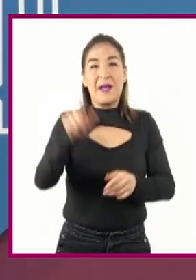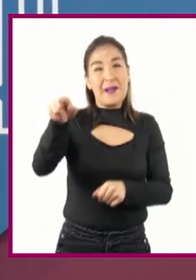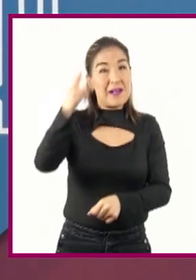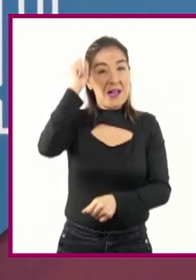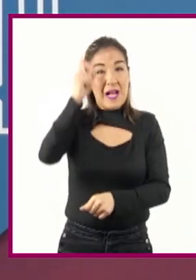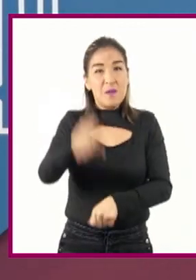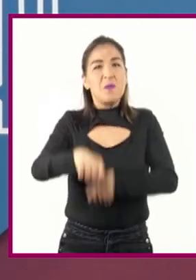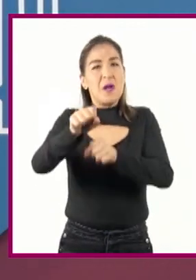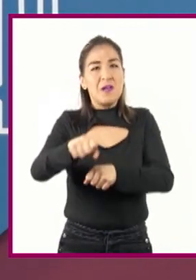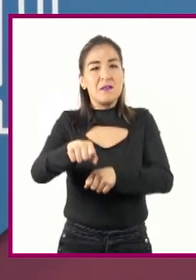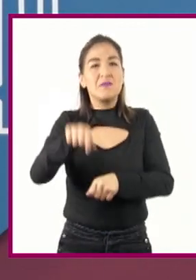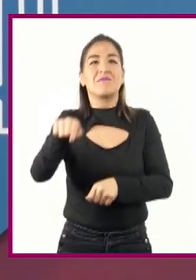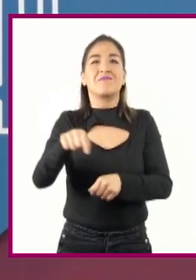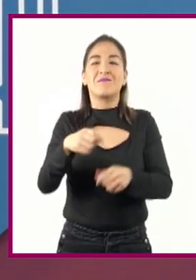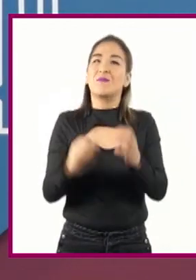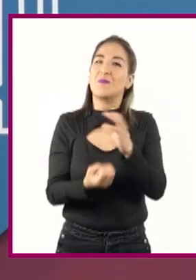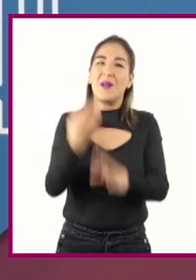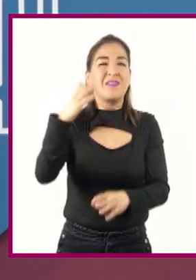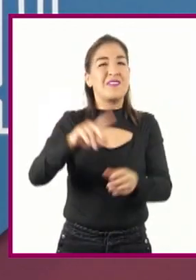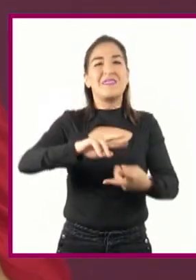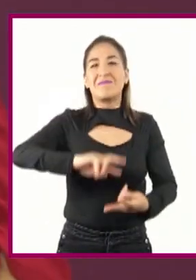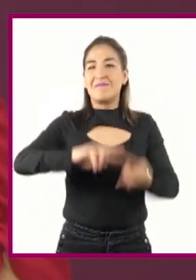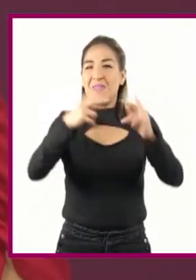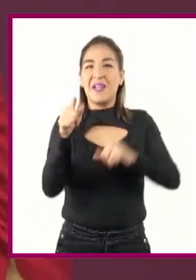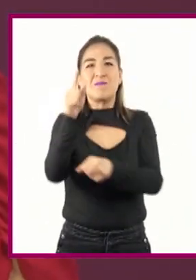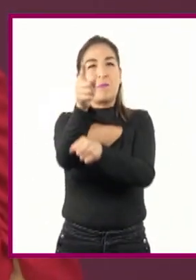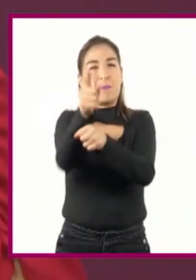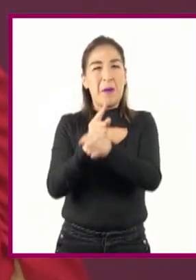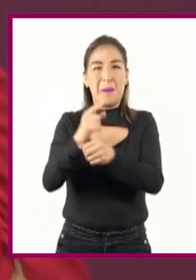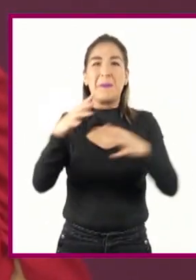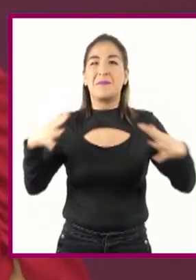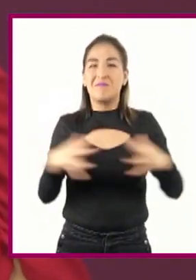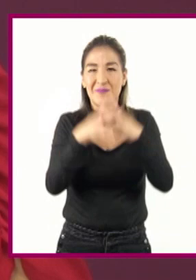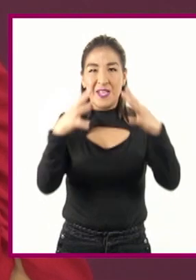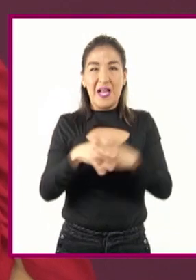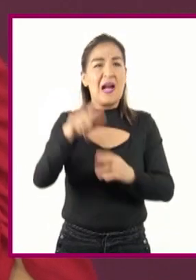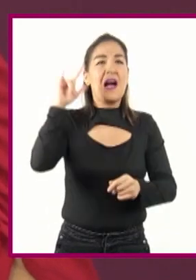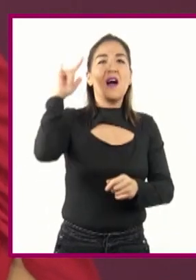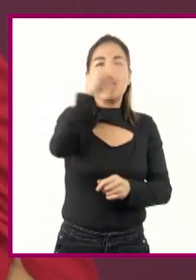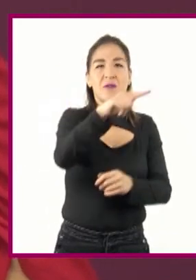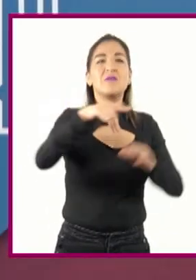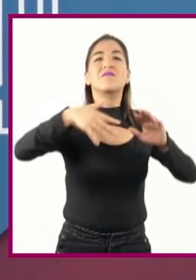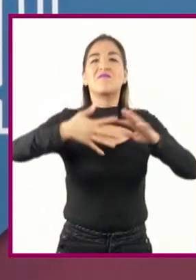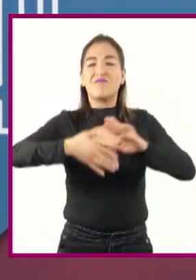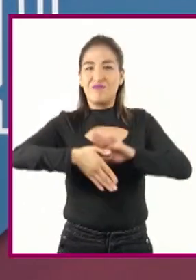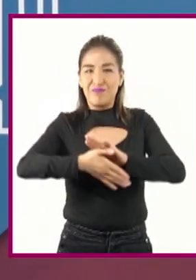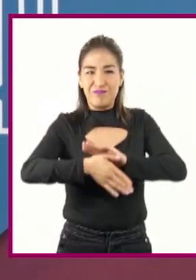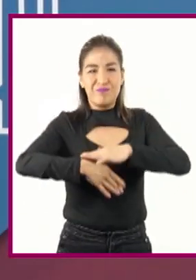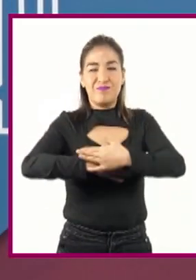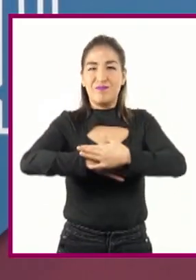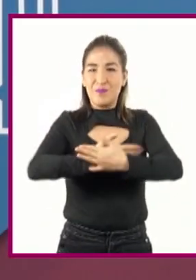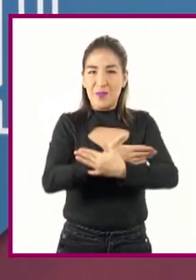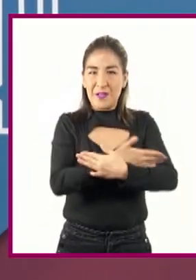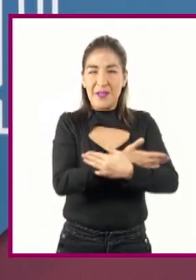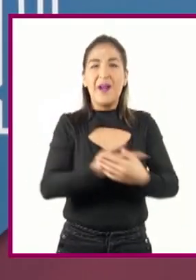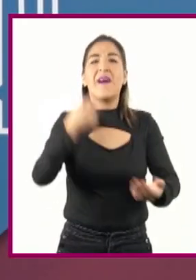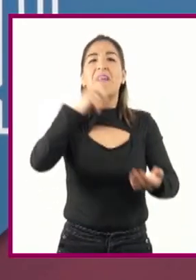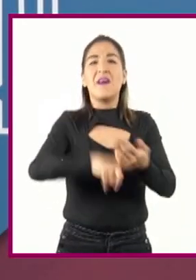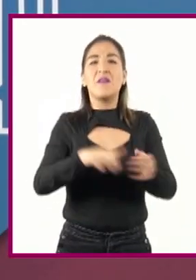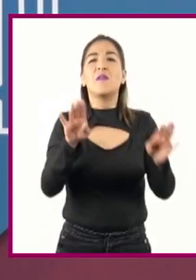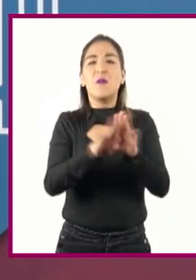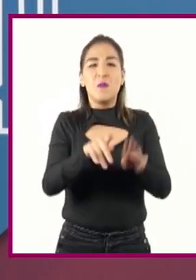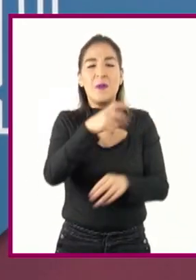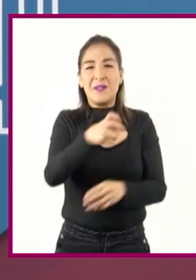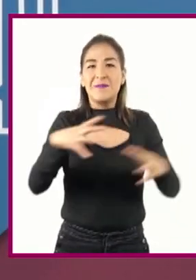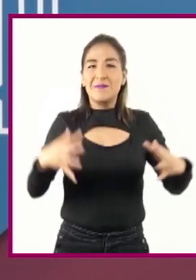se sustituyeron por tanques de guerra, por aviones y submarinos. En lugar de la lucha entre ejércitos